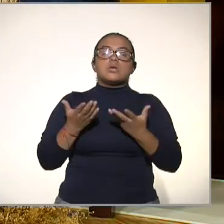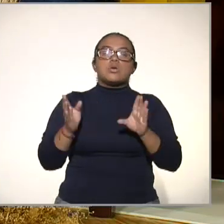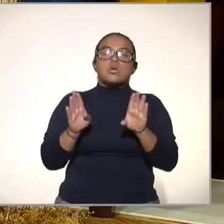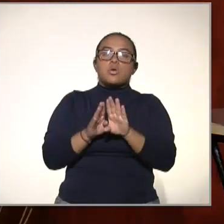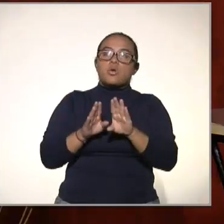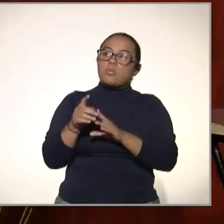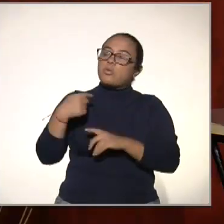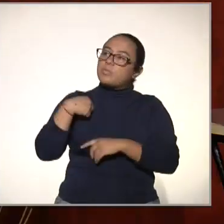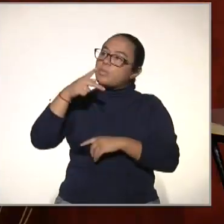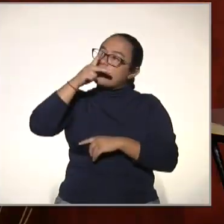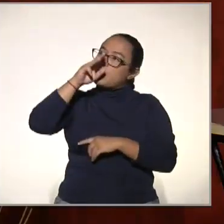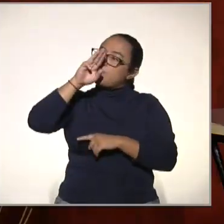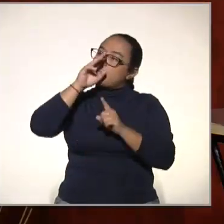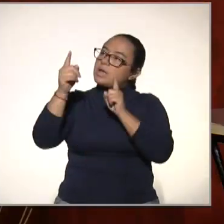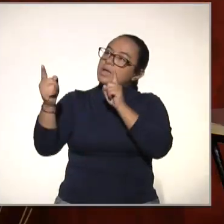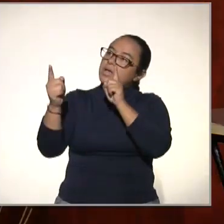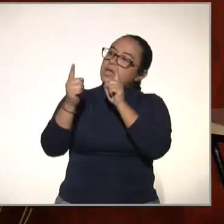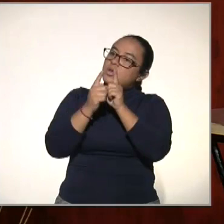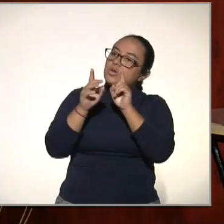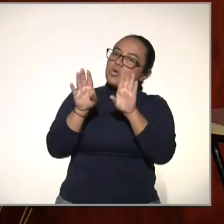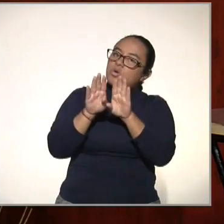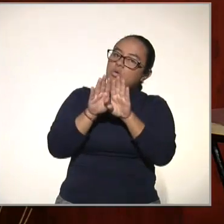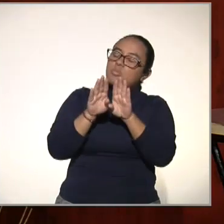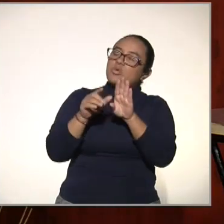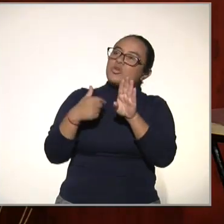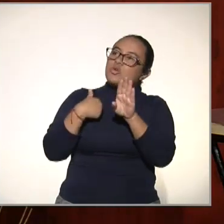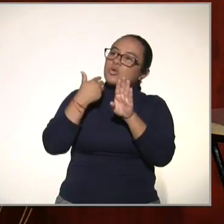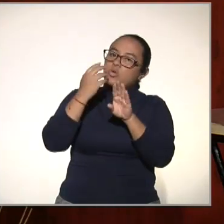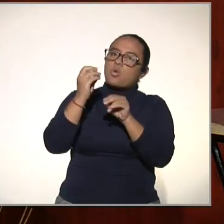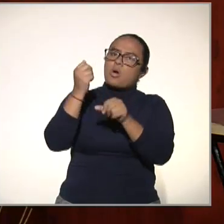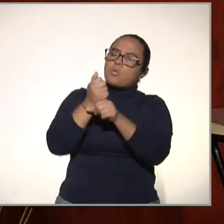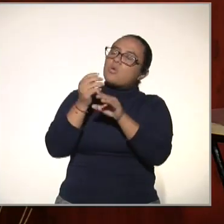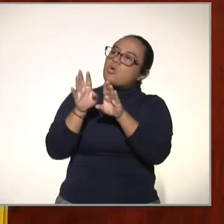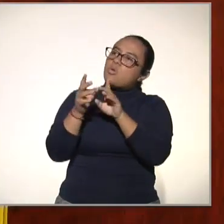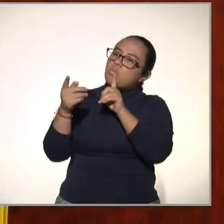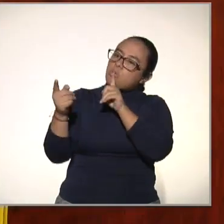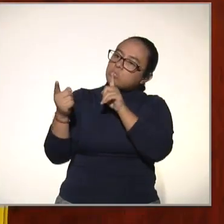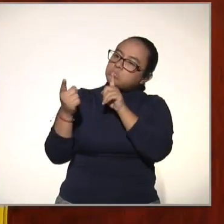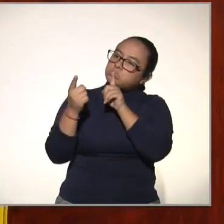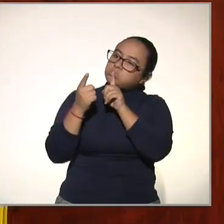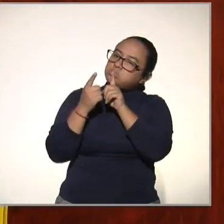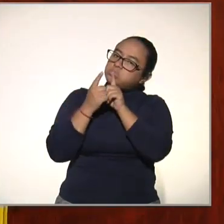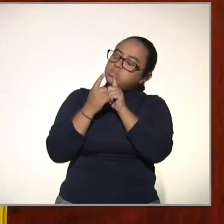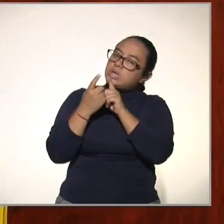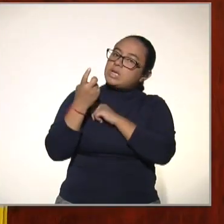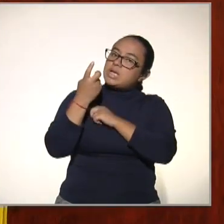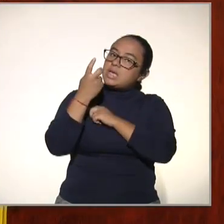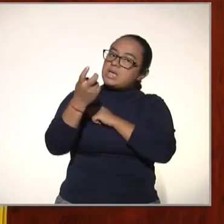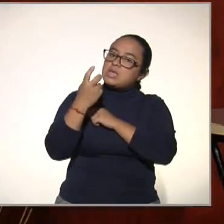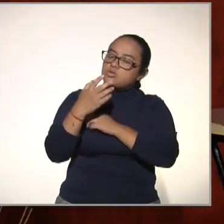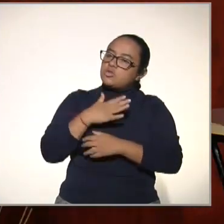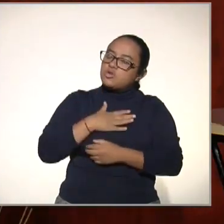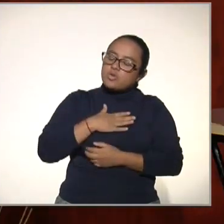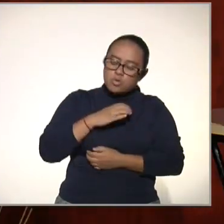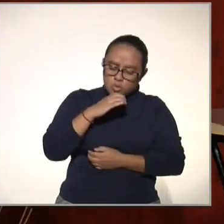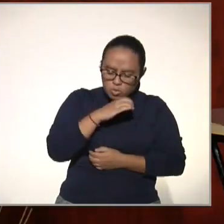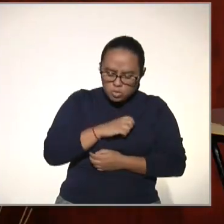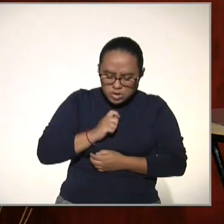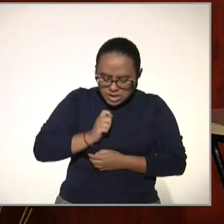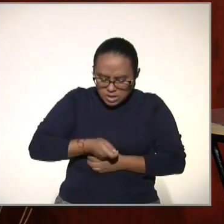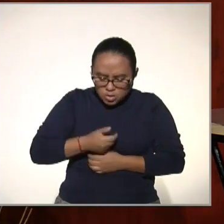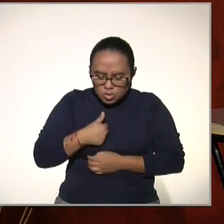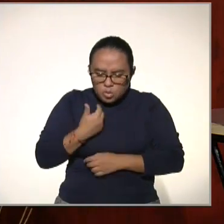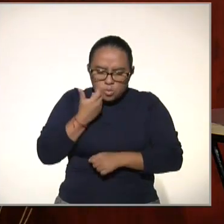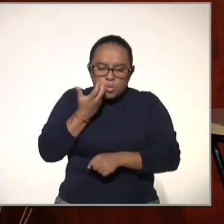que se acercaran mis papás, y mi mamá, mi papá, mi abuela, a esta manera en la que yo tenía de explorar quién quiero ser,